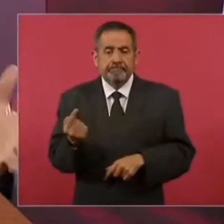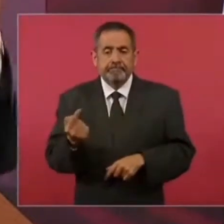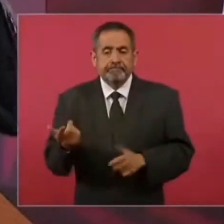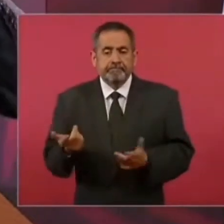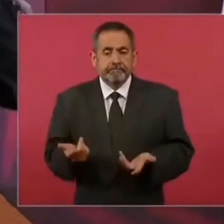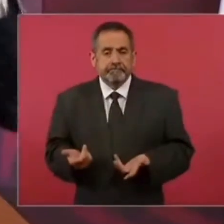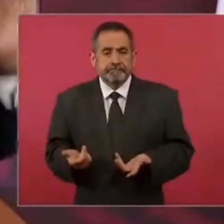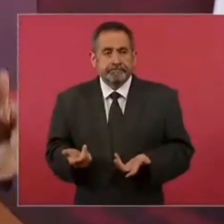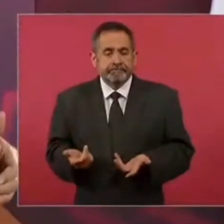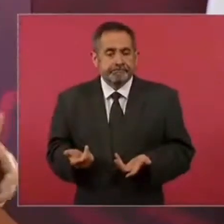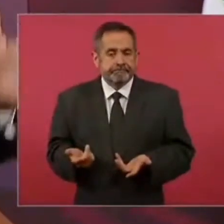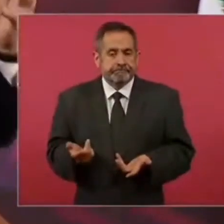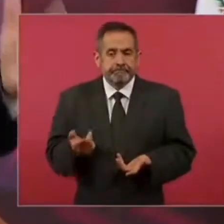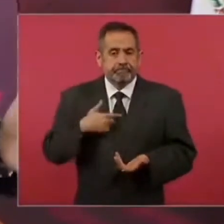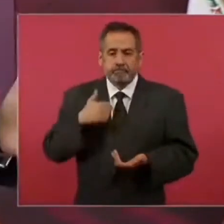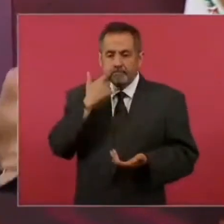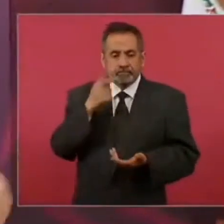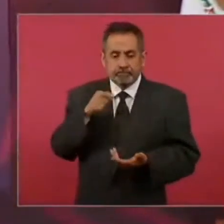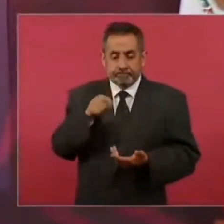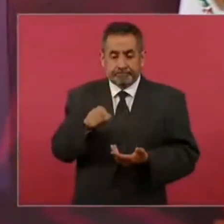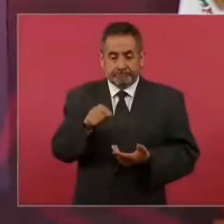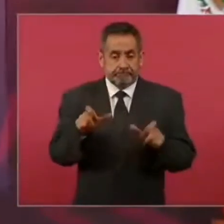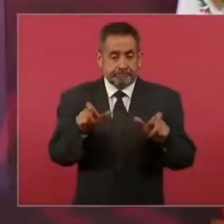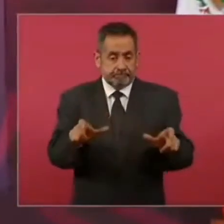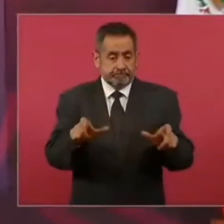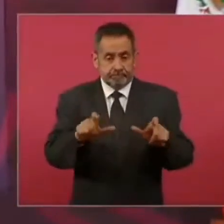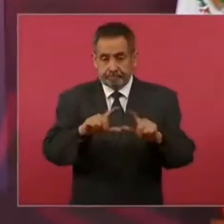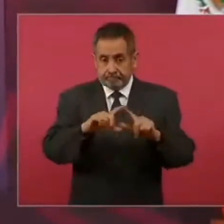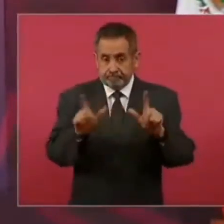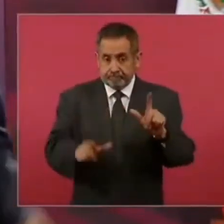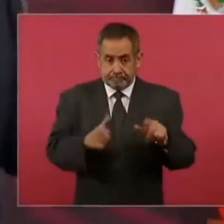pero no quiero que la Guardia Nacional